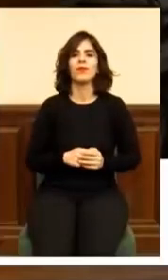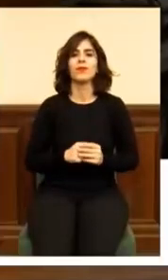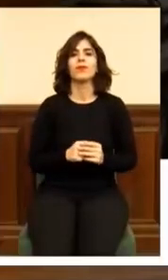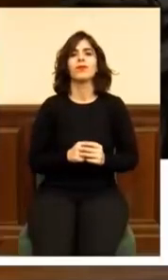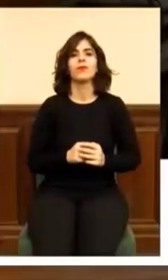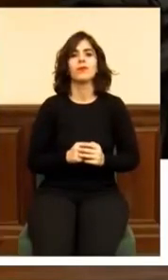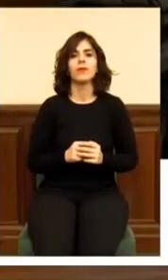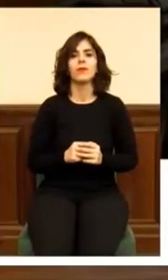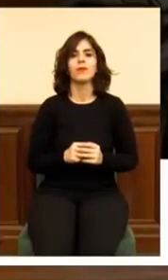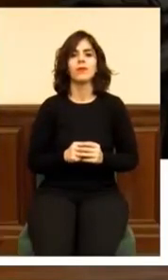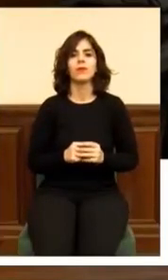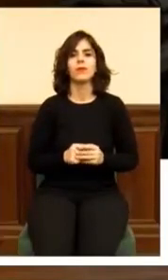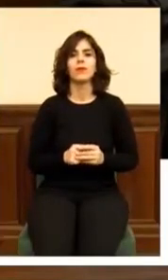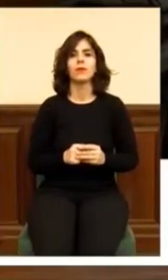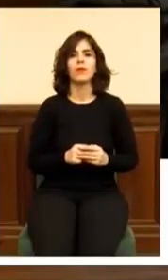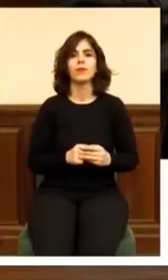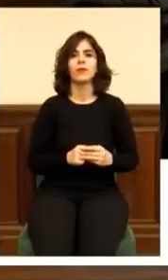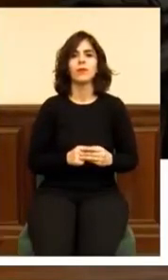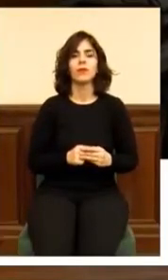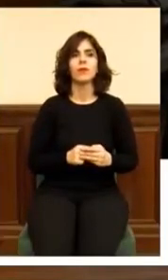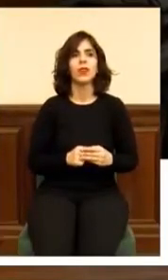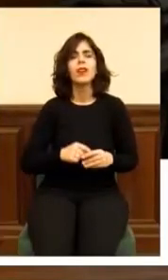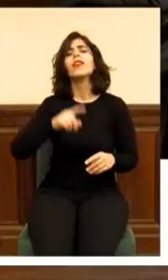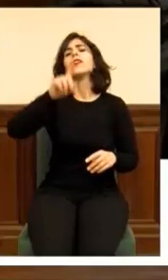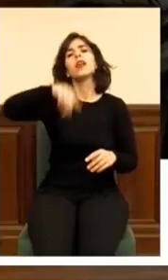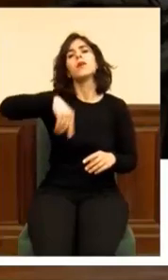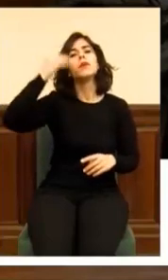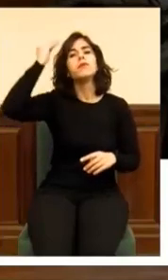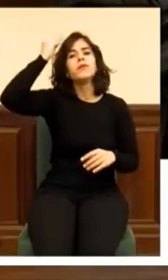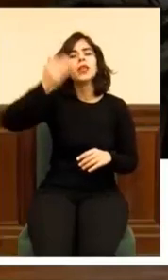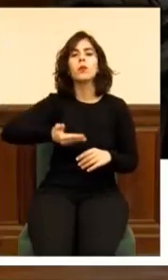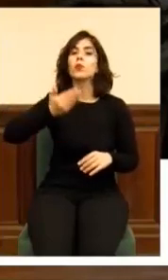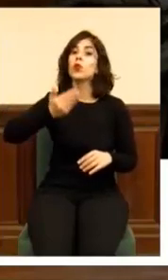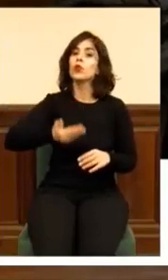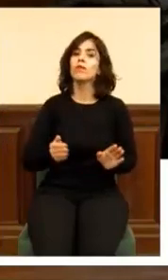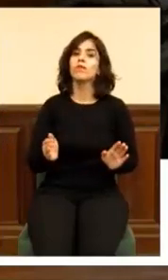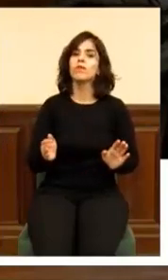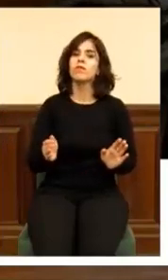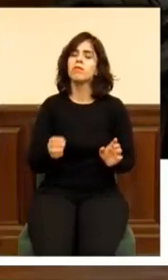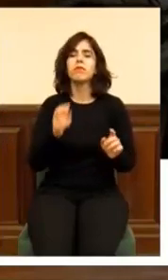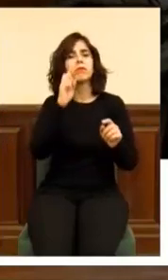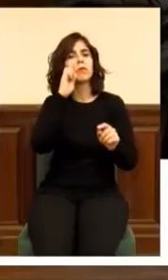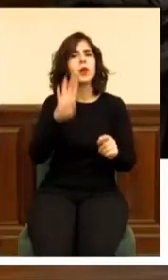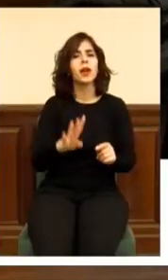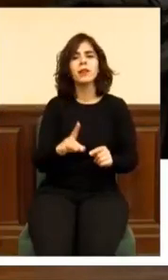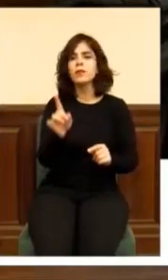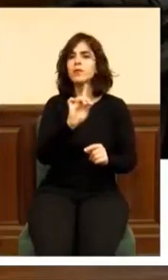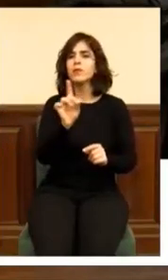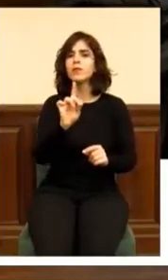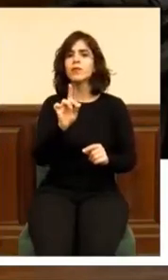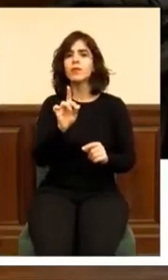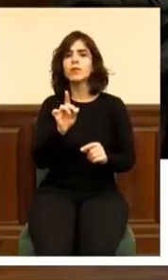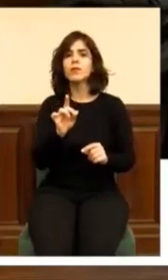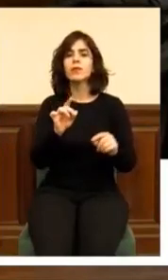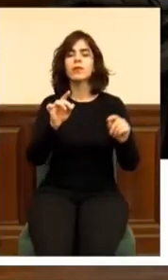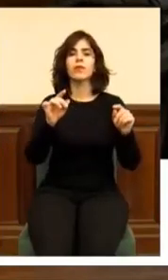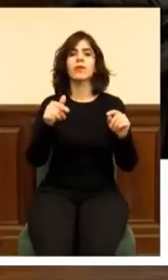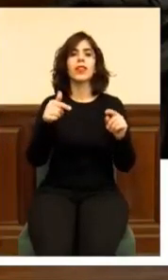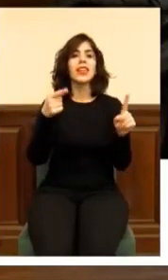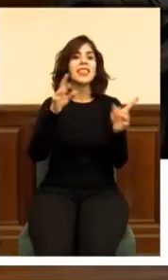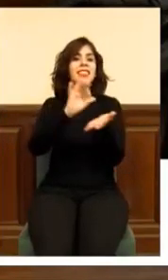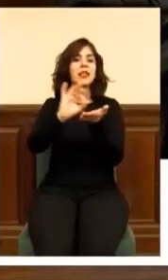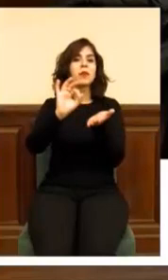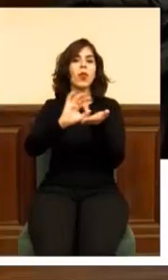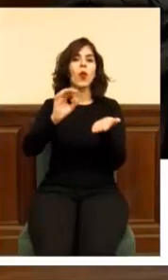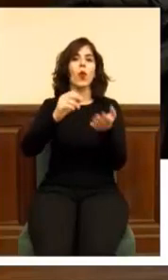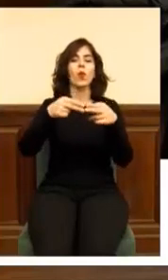También consideramos importante, aunque quizás a primera vista no lo parezca, la introducción de un servicio